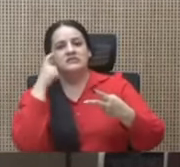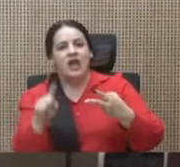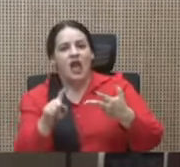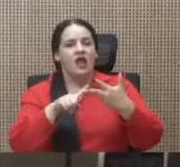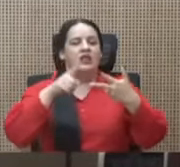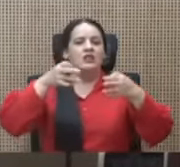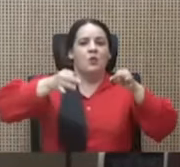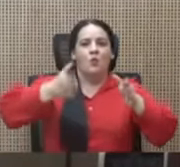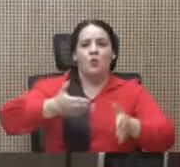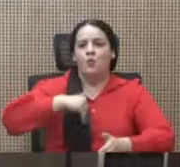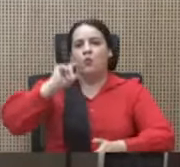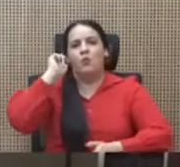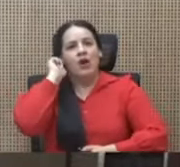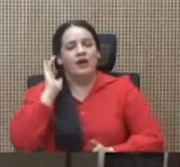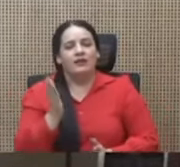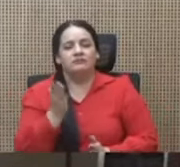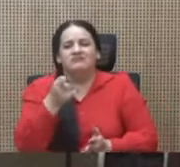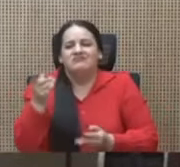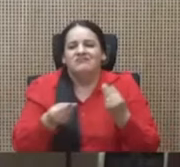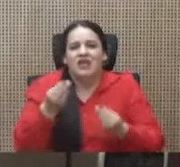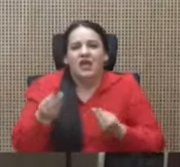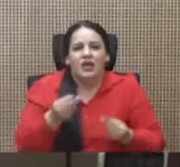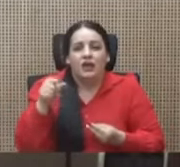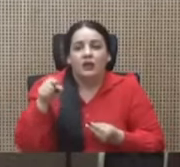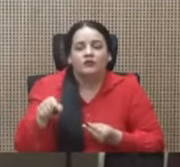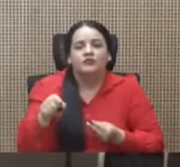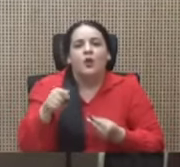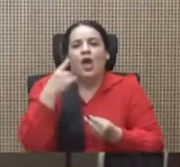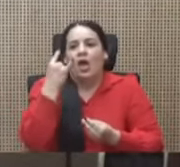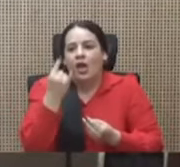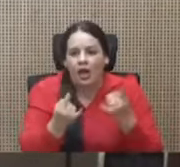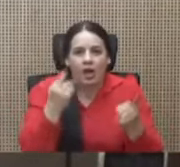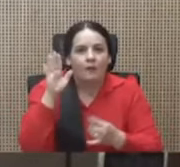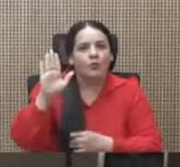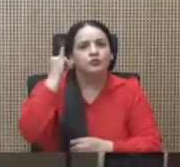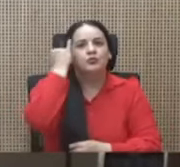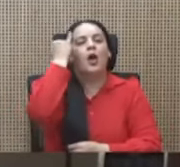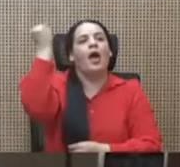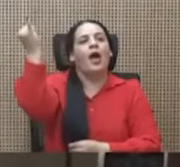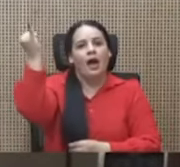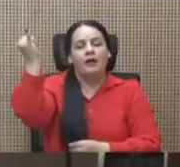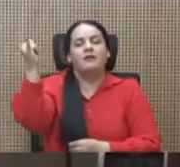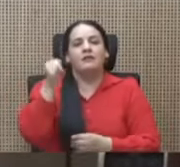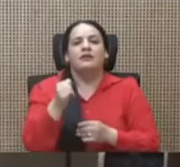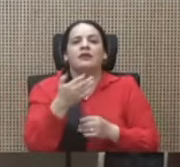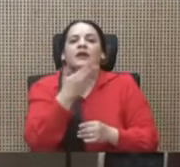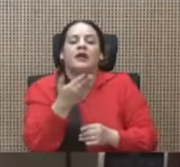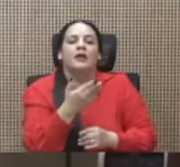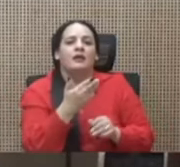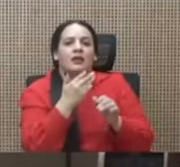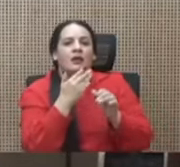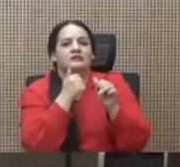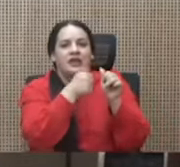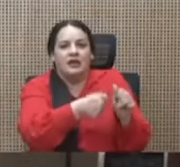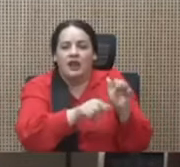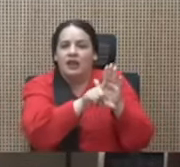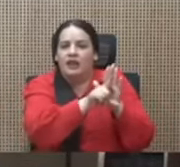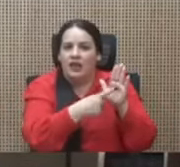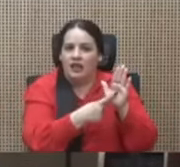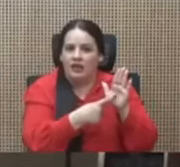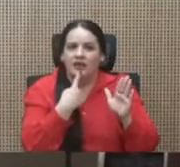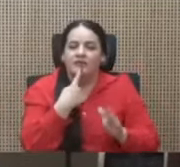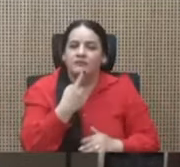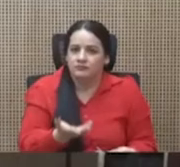o juezas que pues se han dejado llevar más por su ideología que por lo que las mismas leyes dicen según varios testimonios